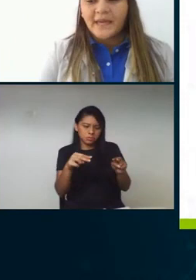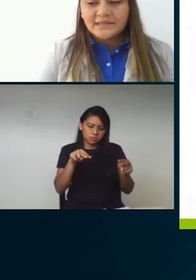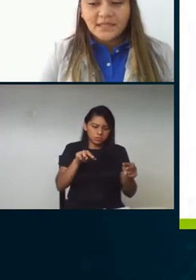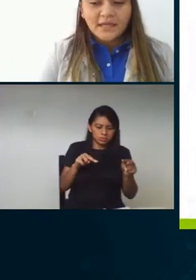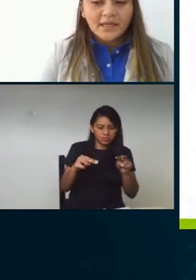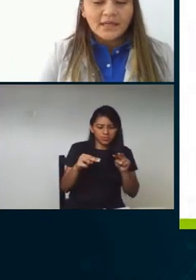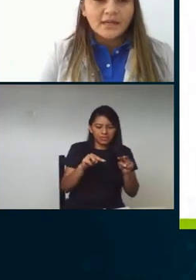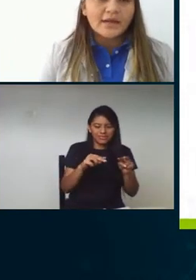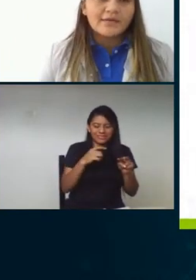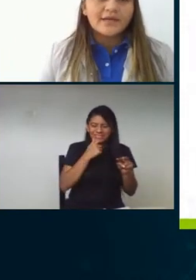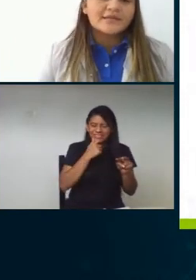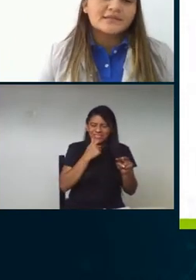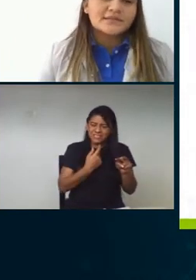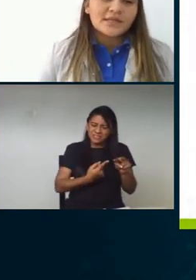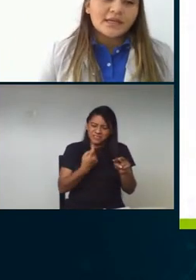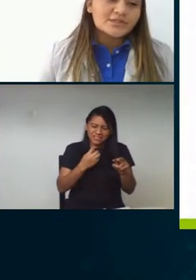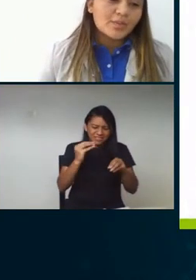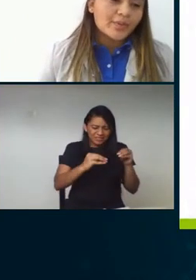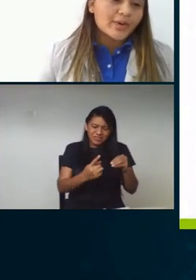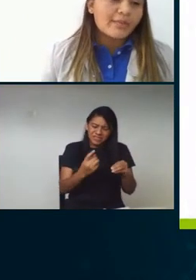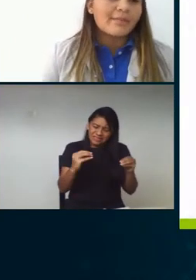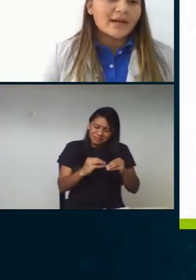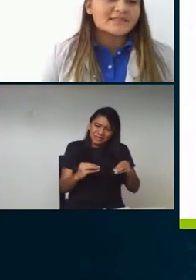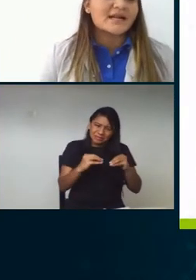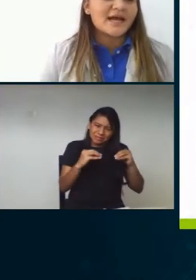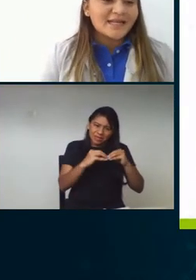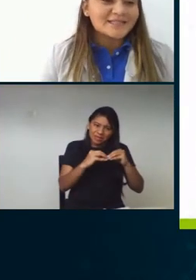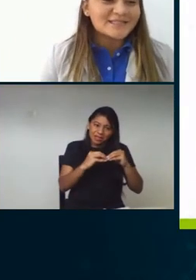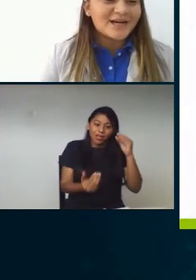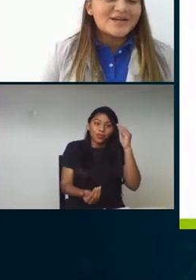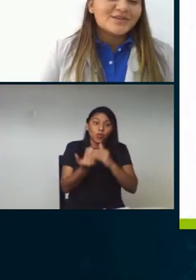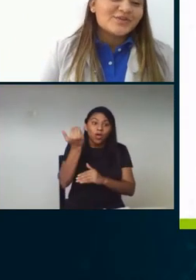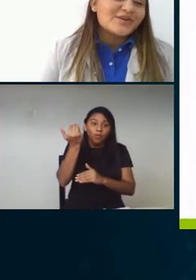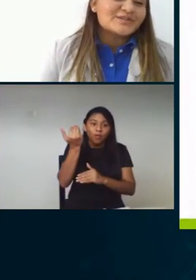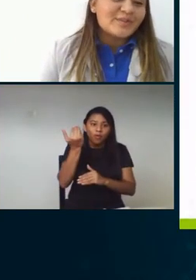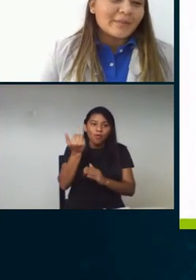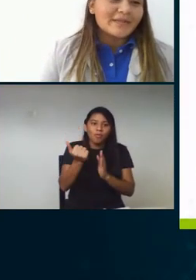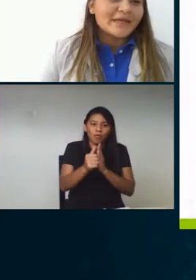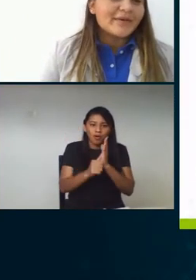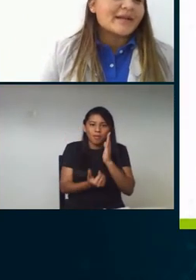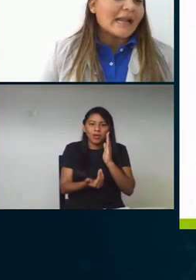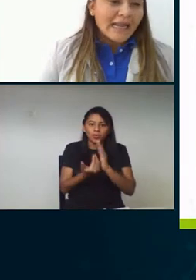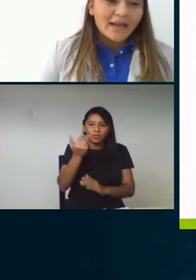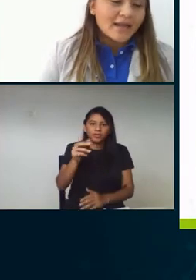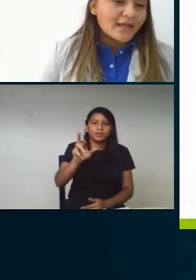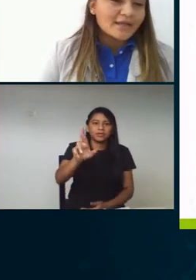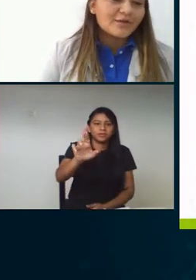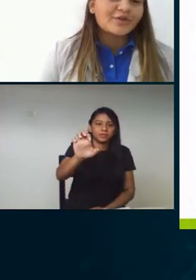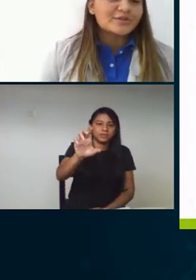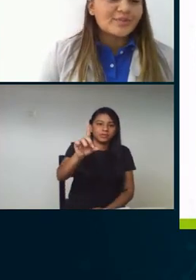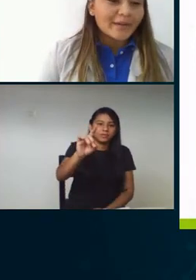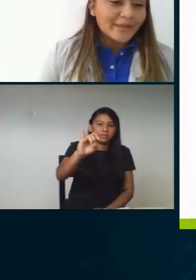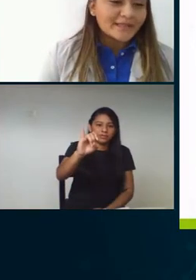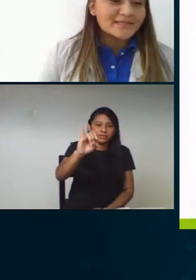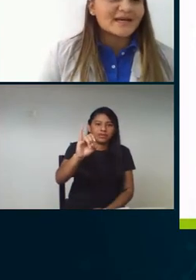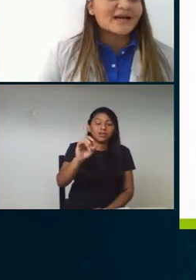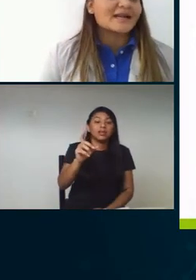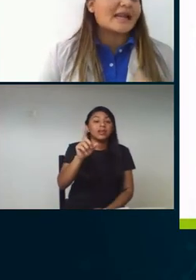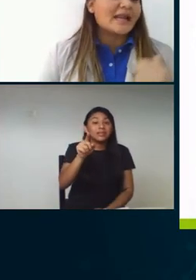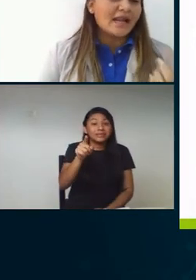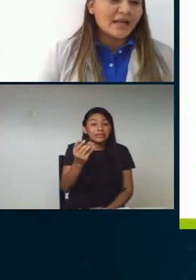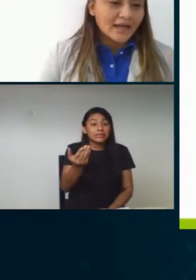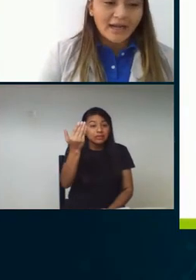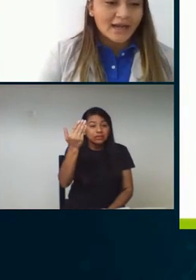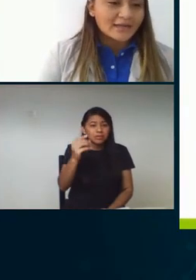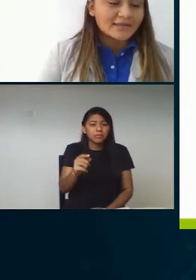Revit. Este Revit es un programa más realista donde nos permite donde nos permite